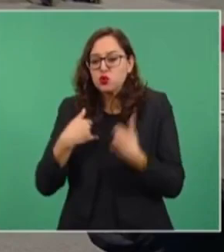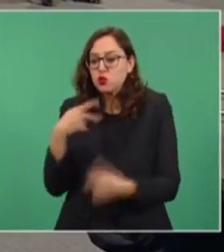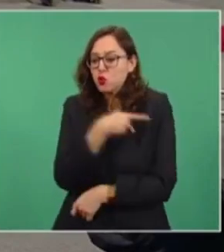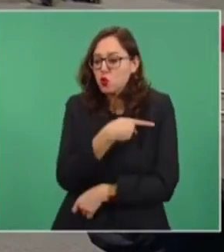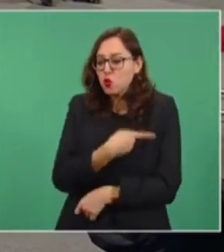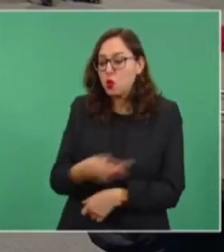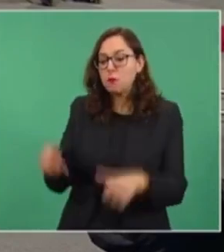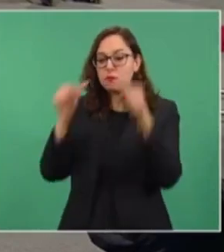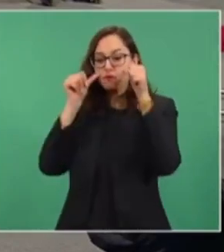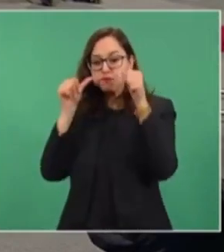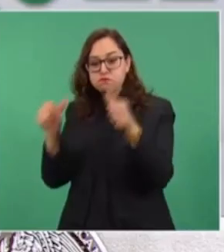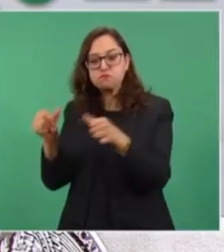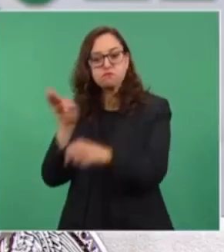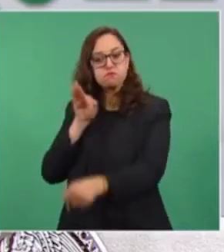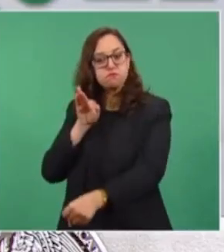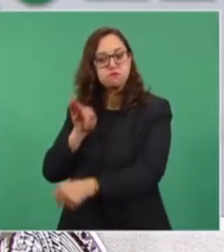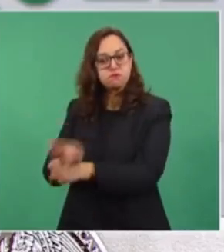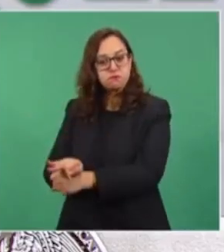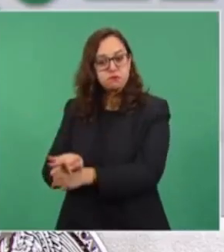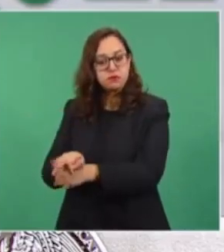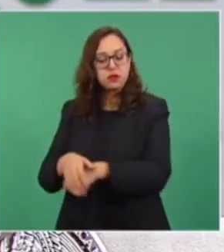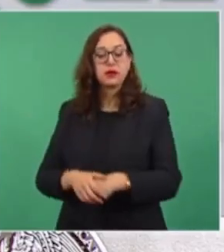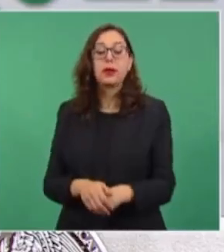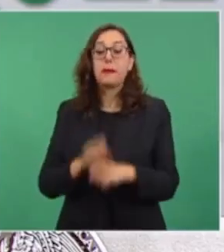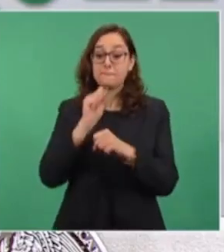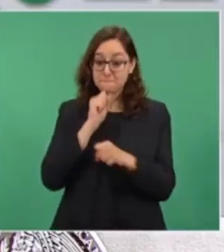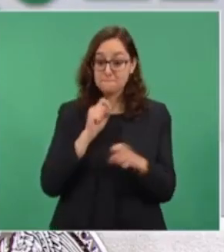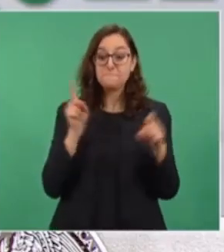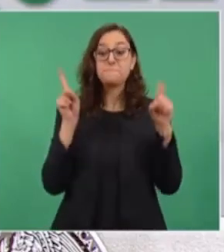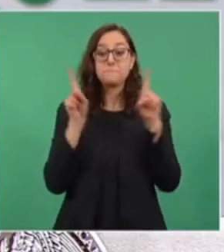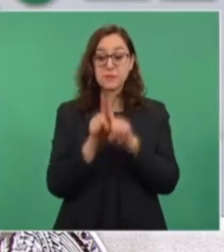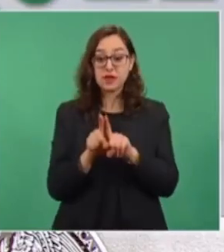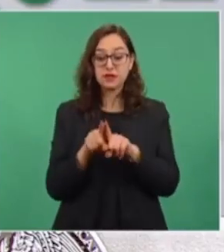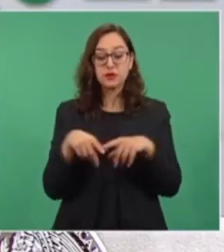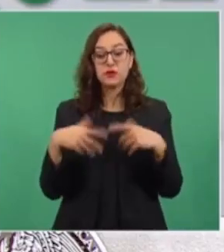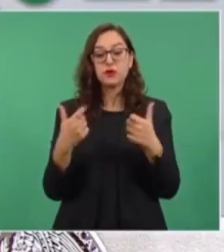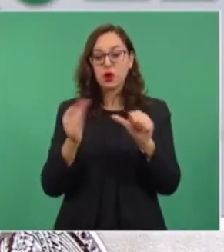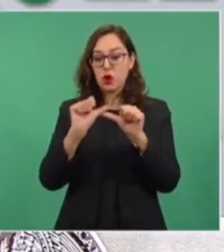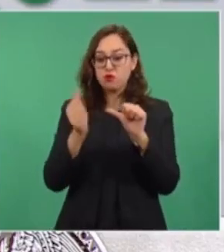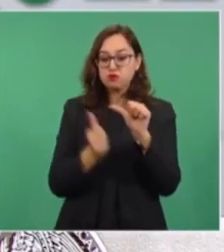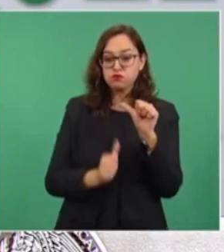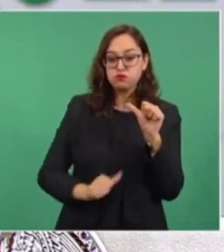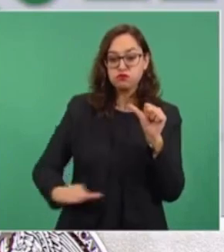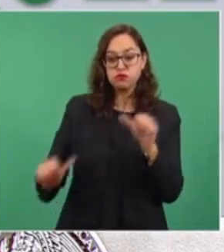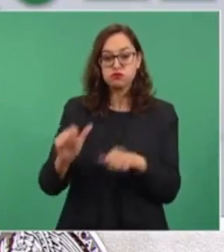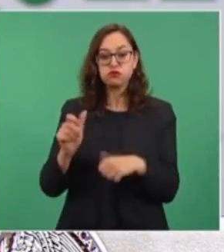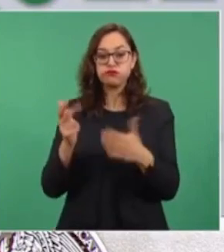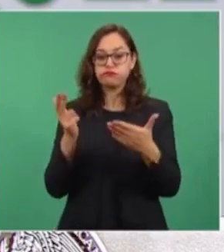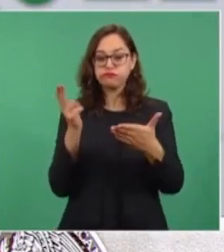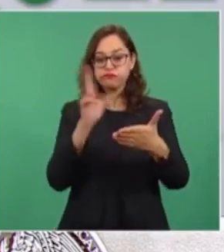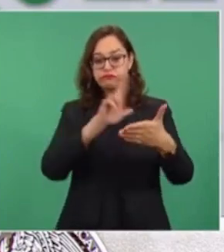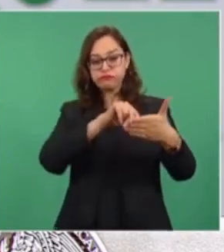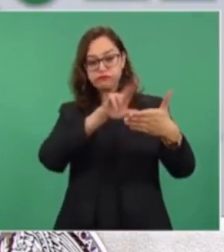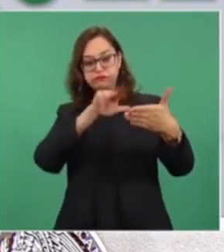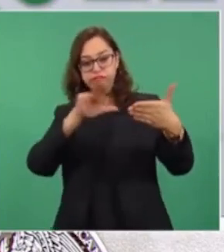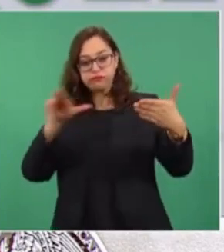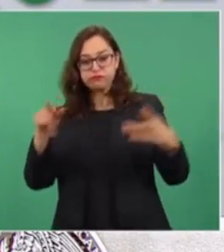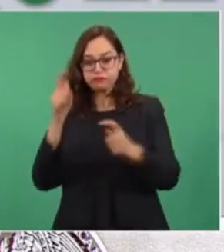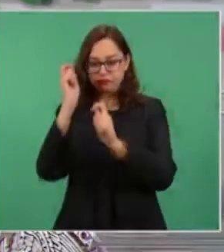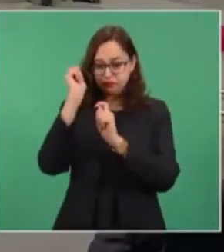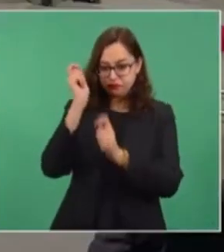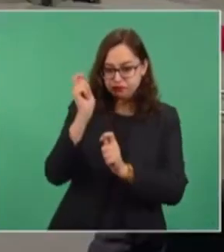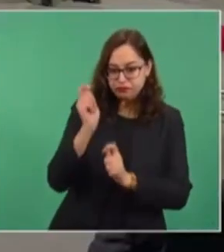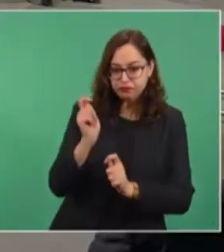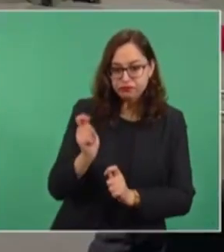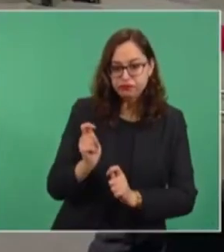recursos, y en donde además se ha desempeñado como un reconocido artista en el campo de la pintura, la escultura y